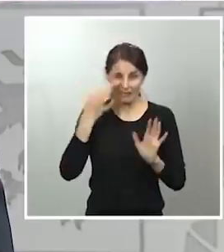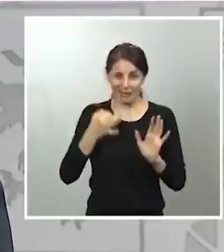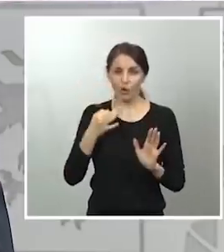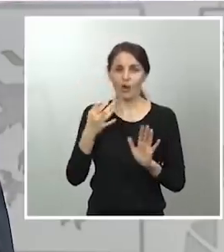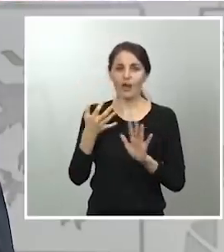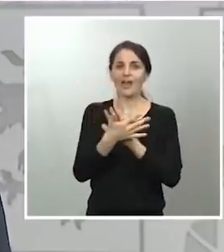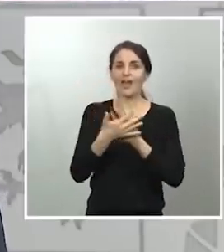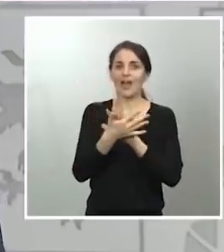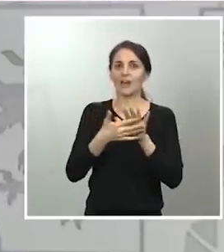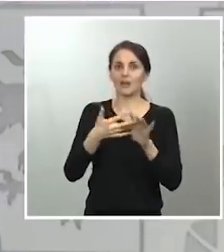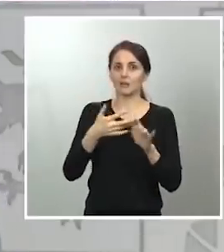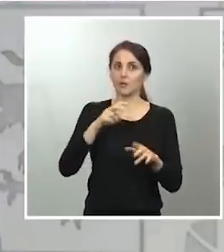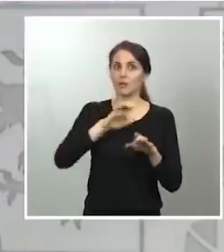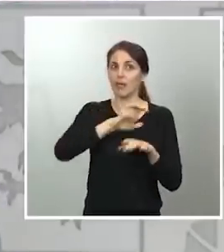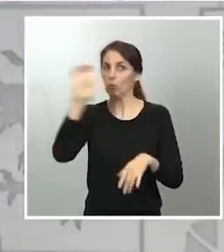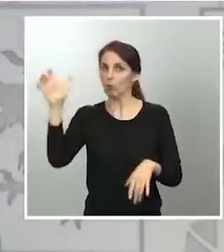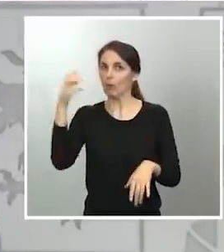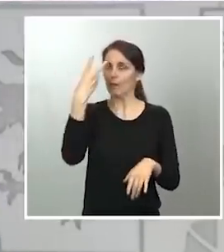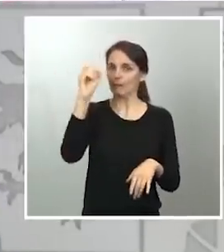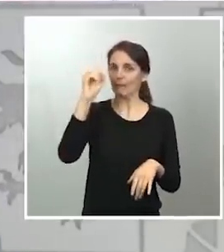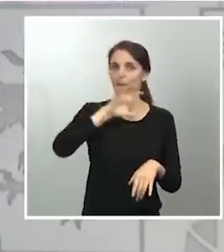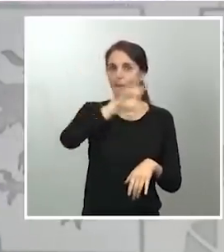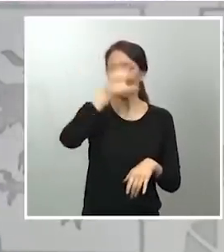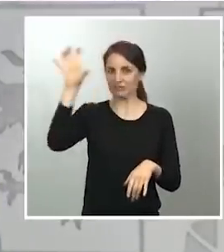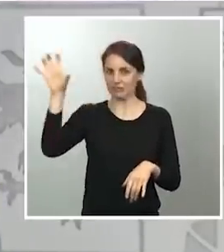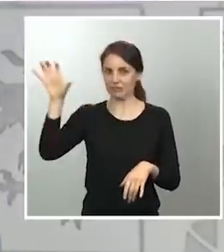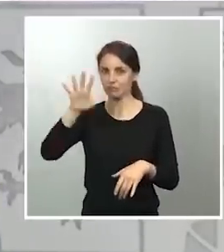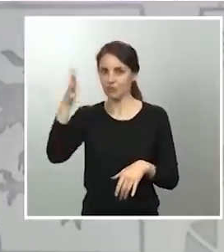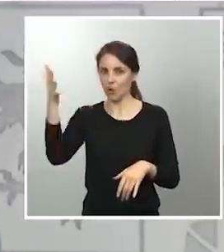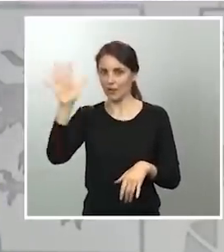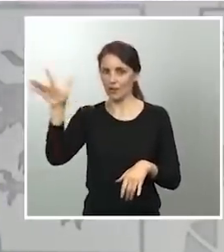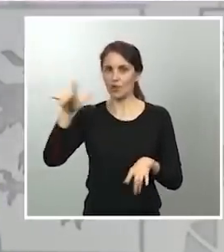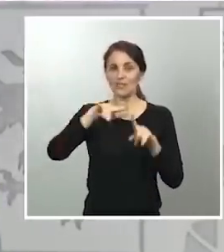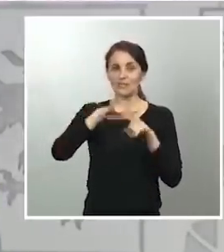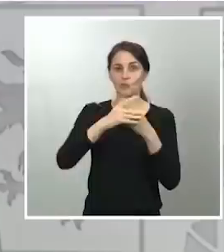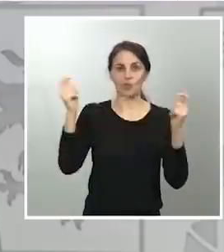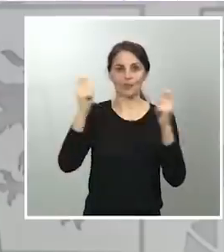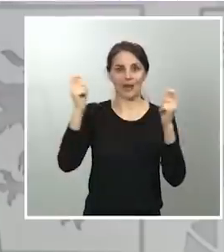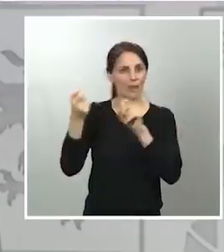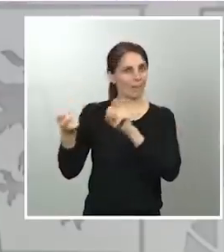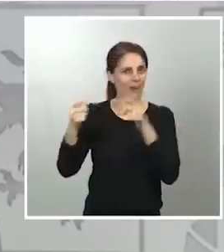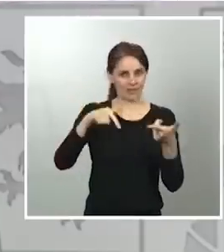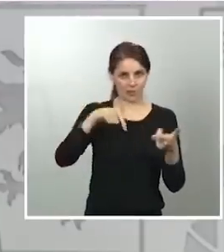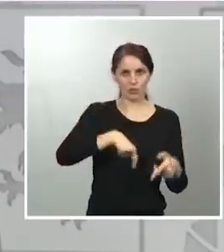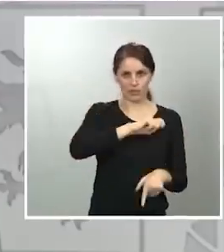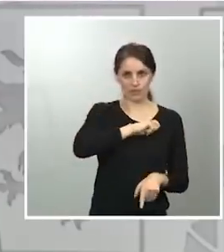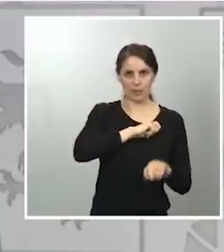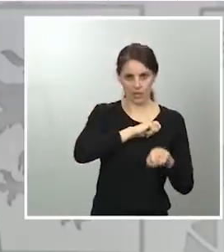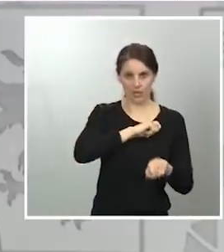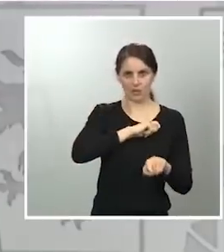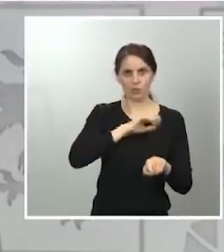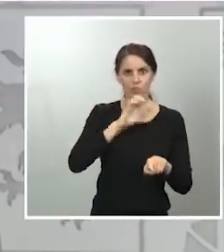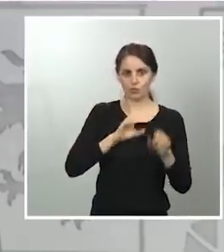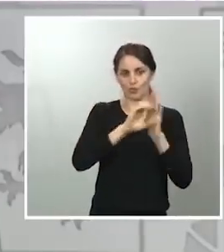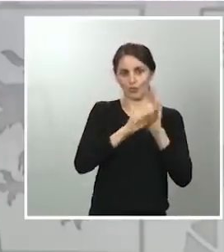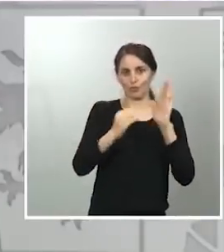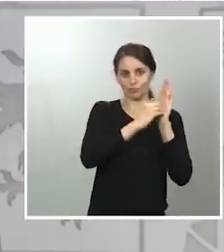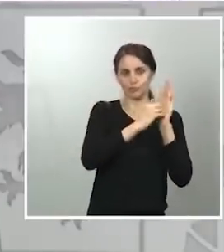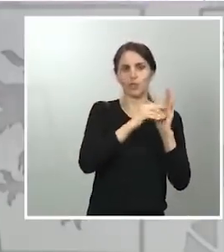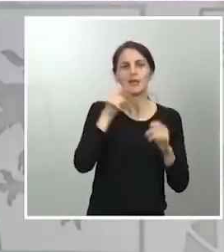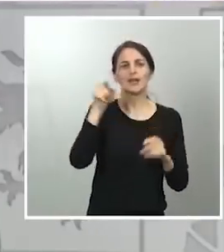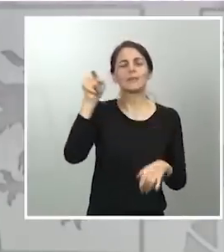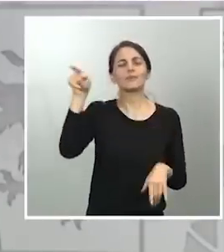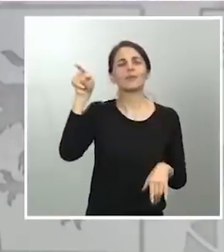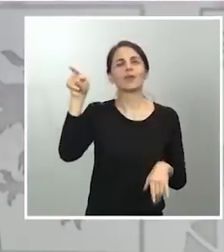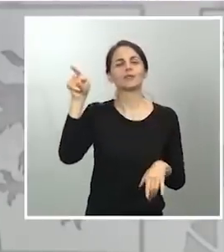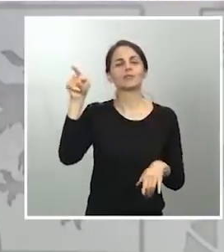peor, a la peor banda, a los peores bueyes para arar el campo más complicado de toda la historia. En fin, tenemos a Chis Galavís. Y